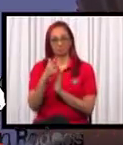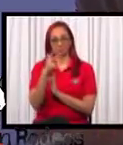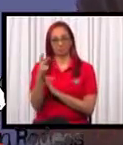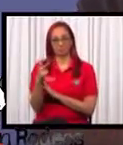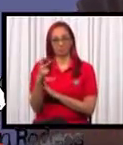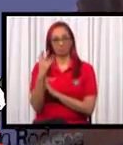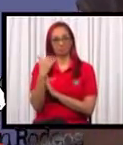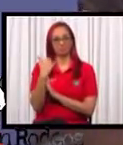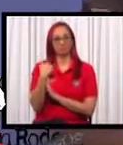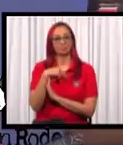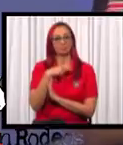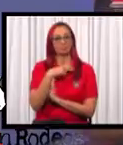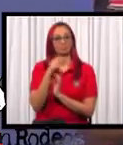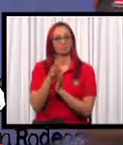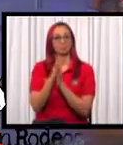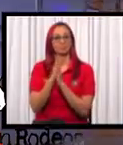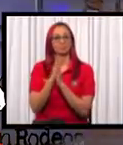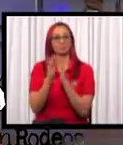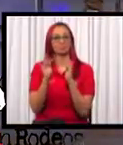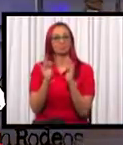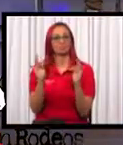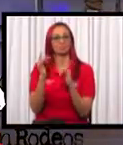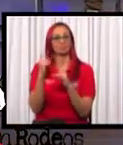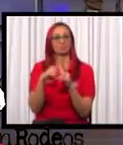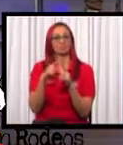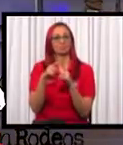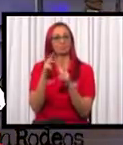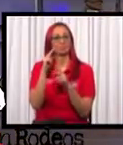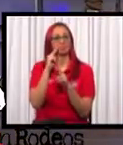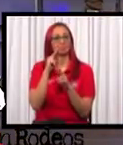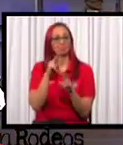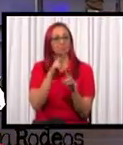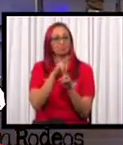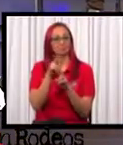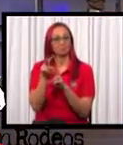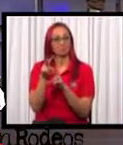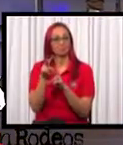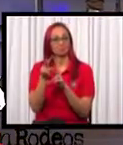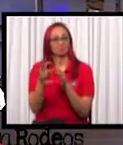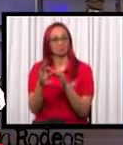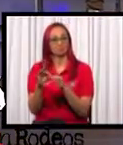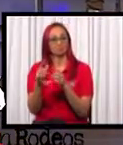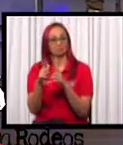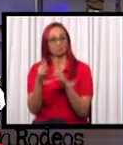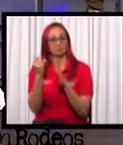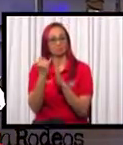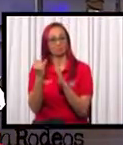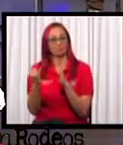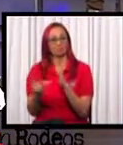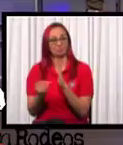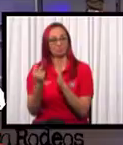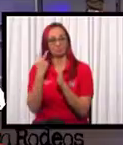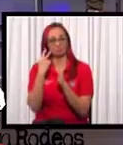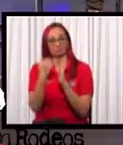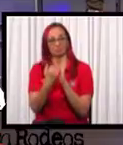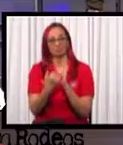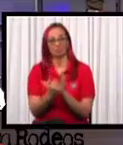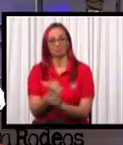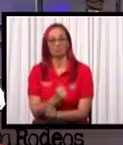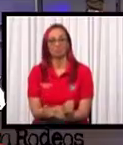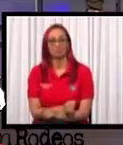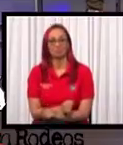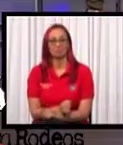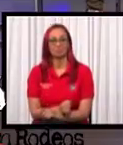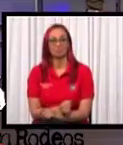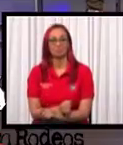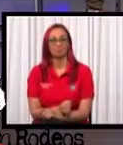nosotros pidiendo desabasto? Observen ustedes la gráfica que vamos a mostrar para que vean ustedes